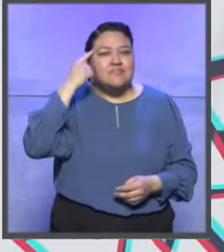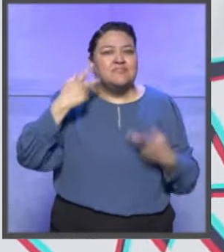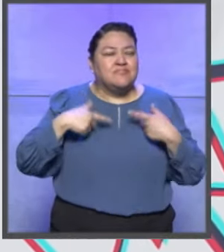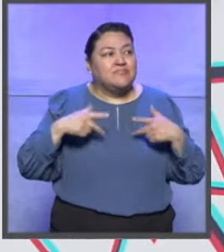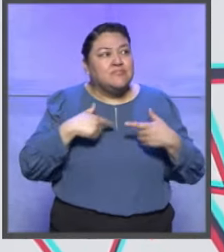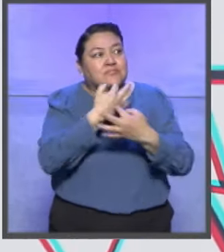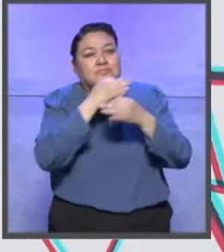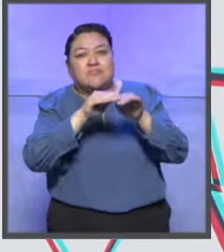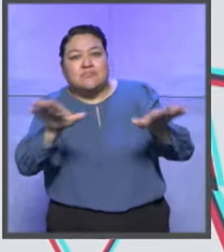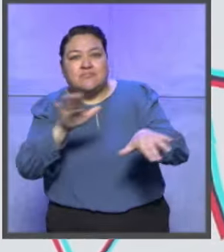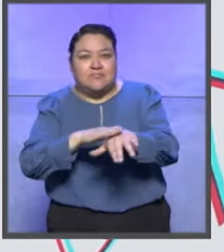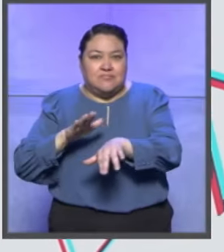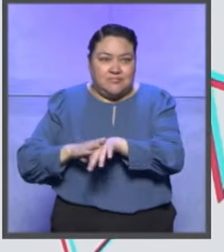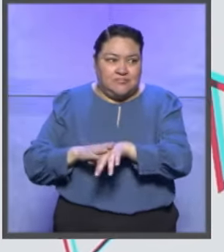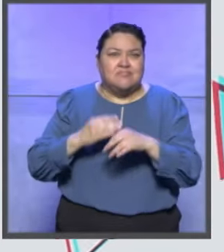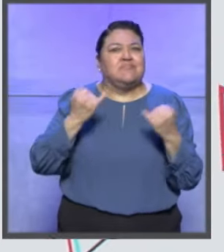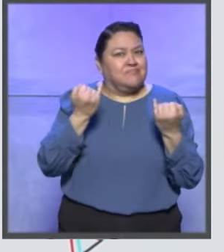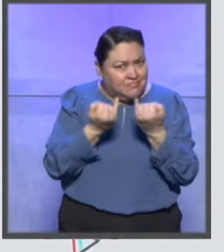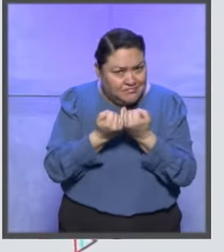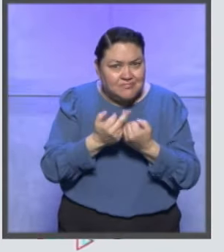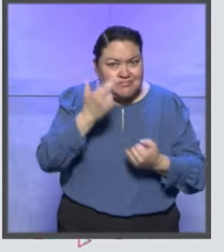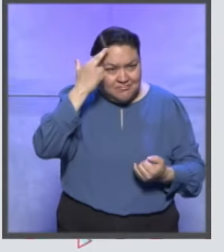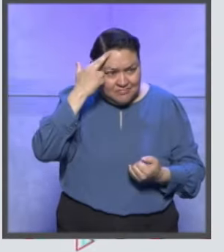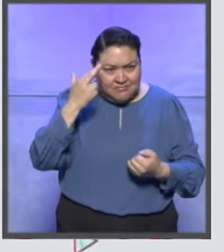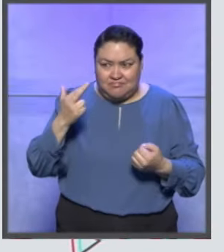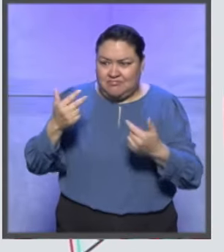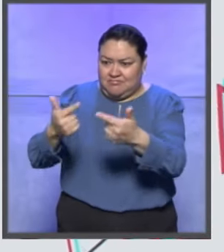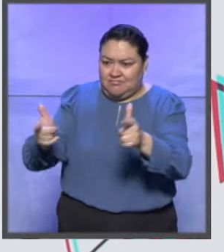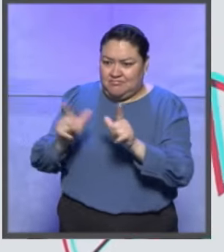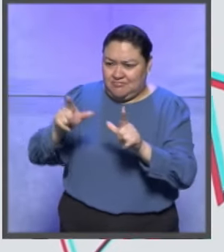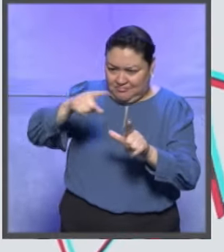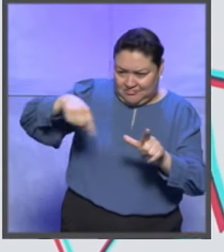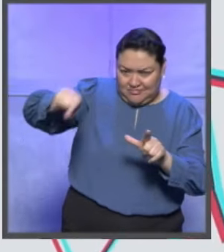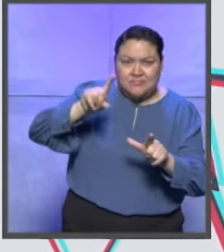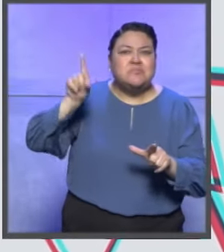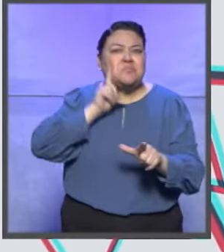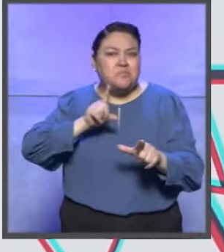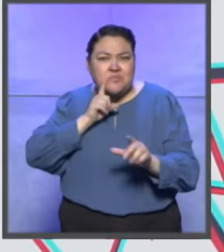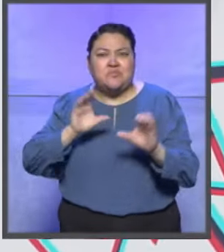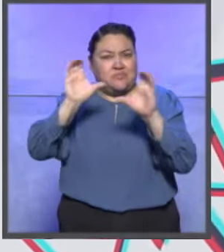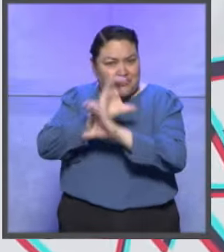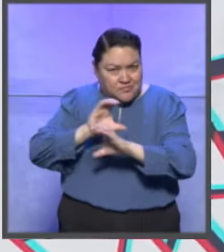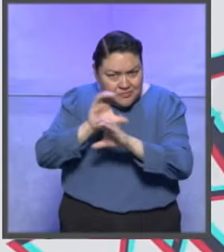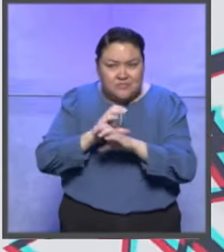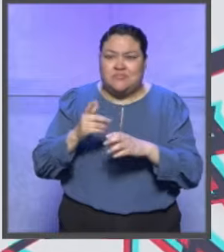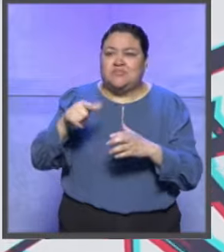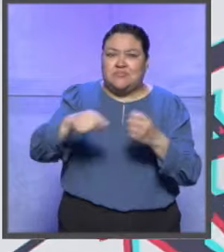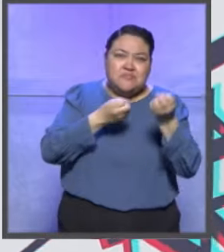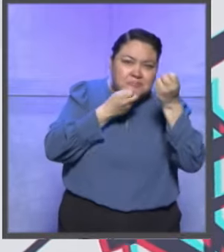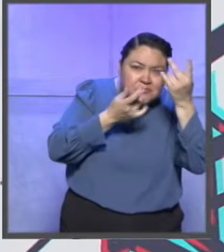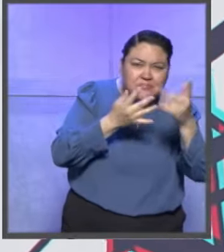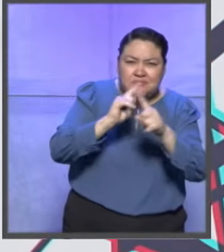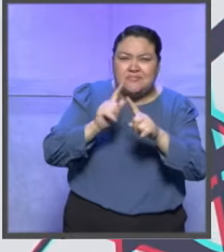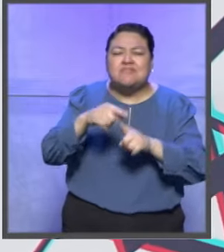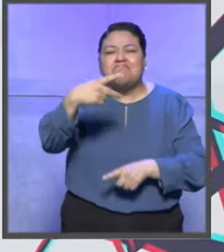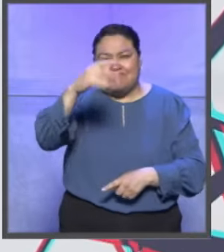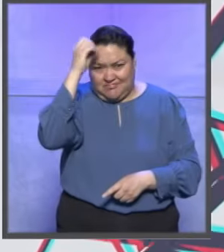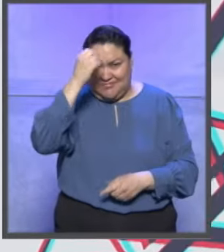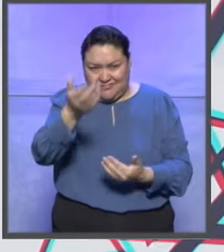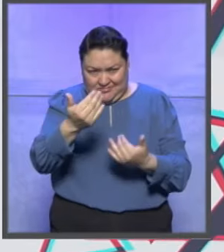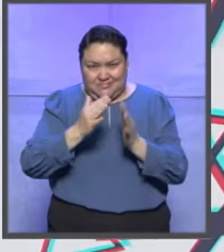breves palabras, por favor, ¿qué sucedió para que la gente se entere que también se tomó en cuenta a ese gremio, el gremio de las compositoras, de